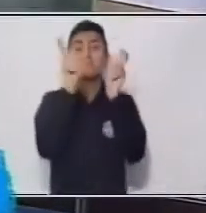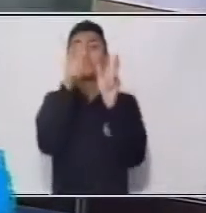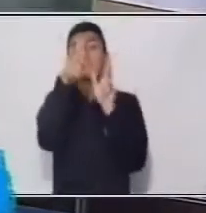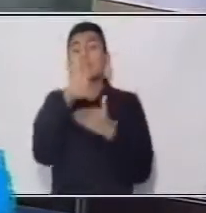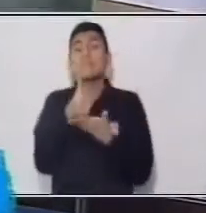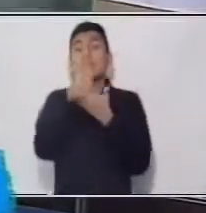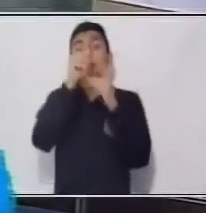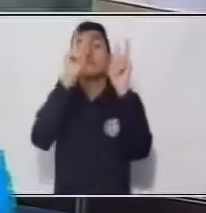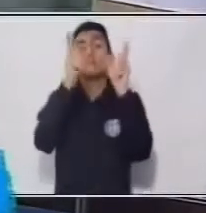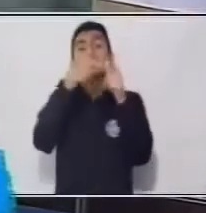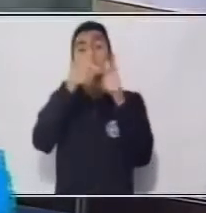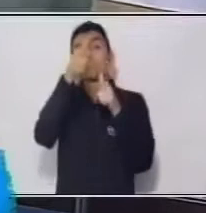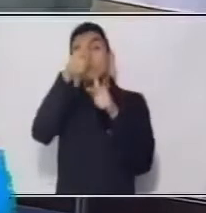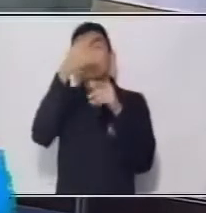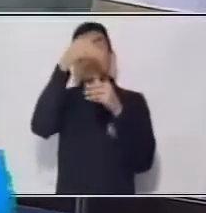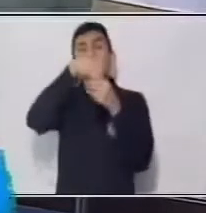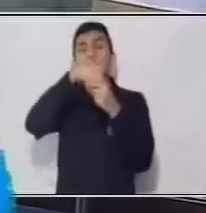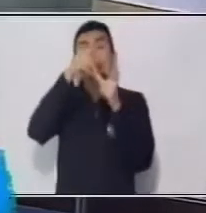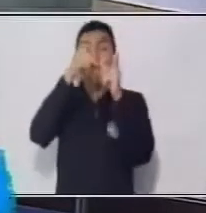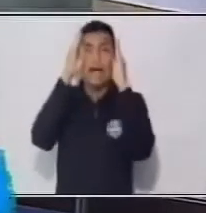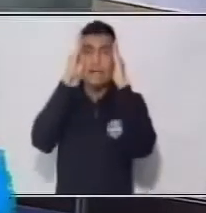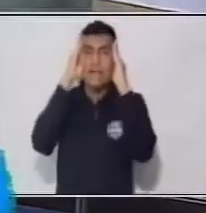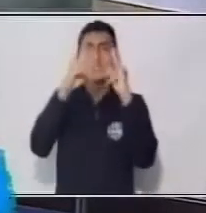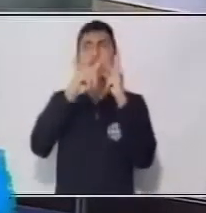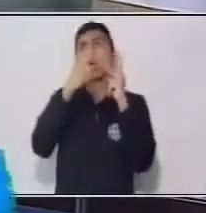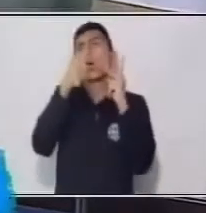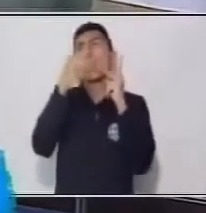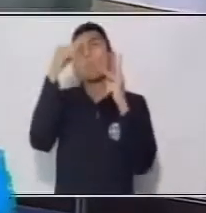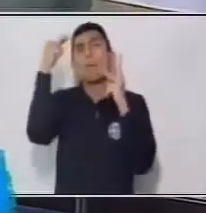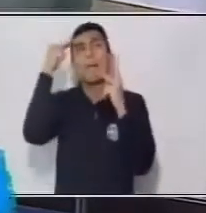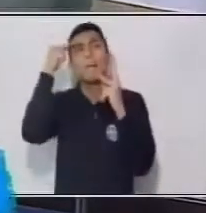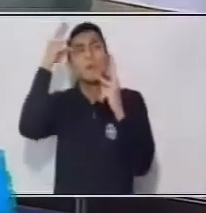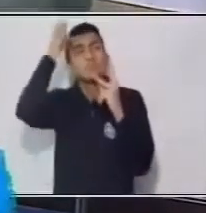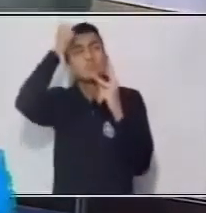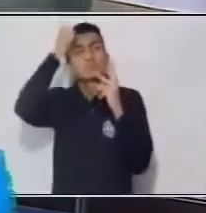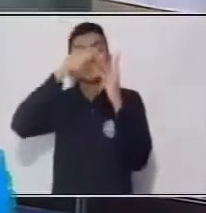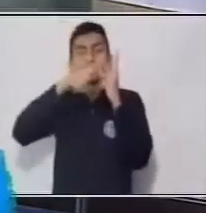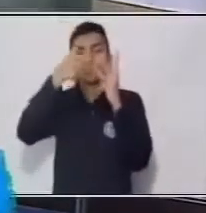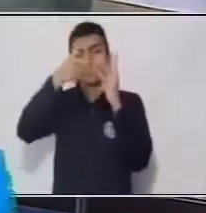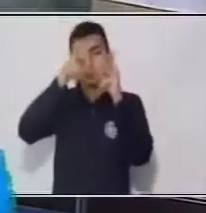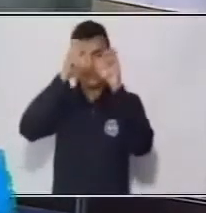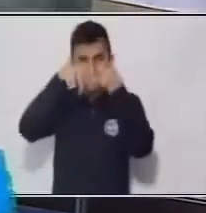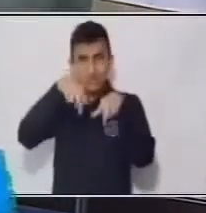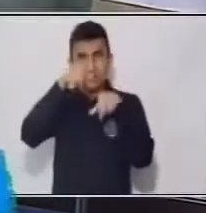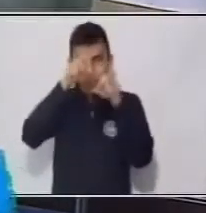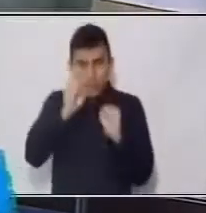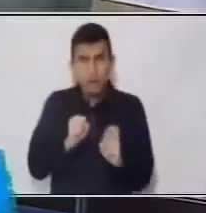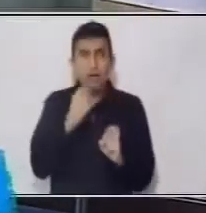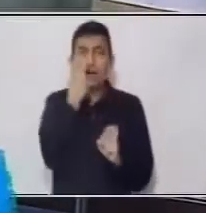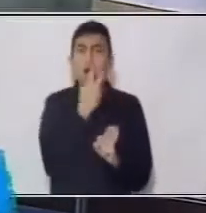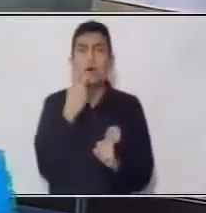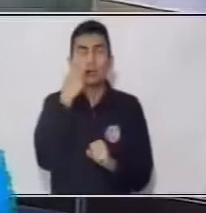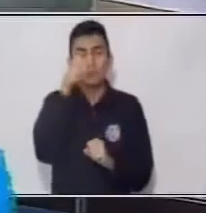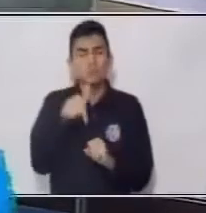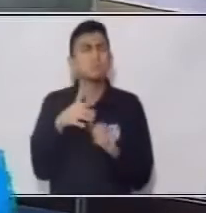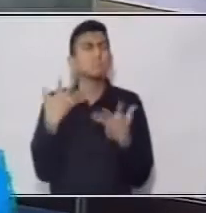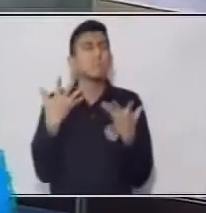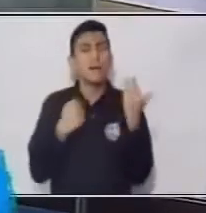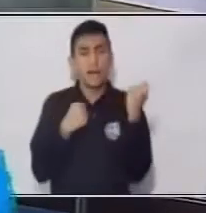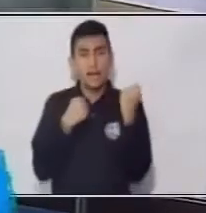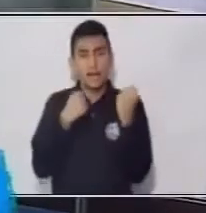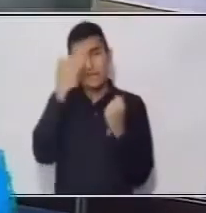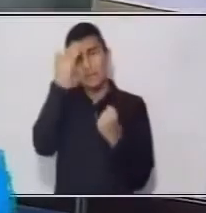ejercitar habilidades y destrezas como la atención, la memoria y la habilidad lingüística. Hoy saludamos a Abdi en